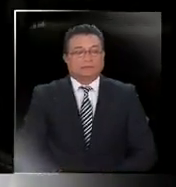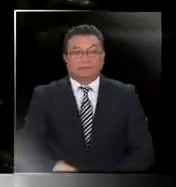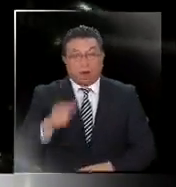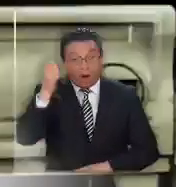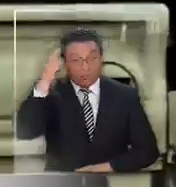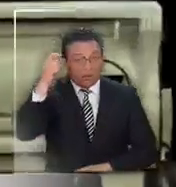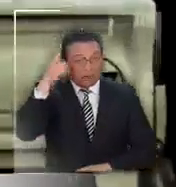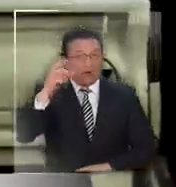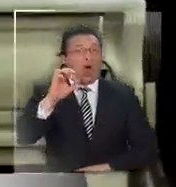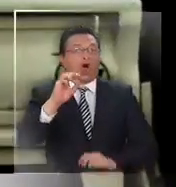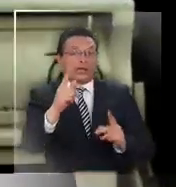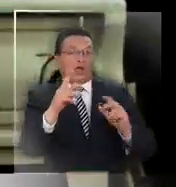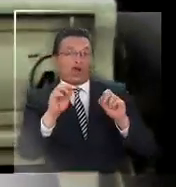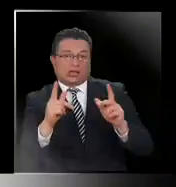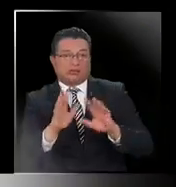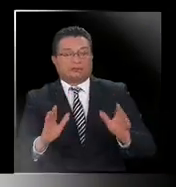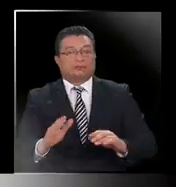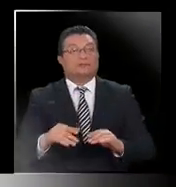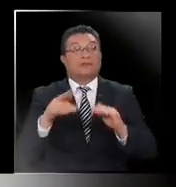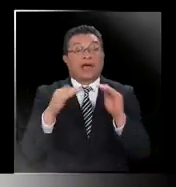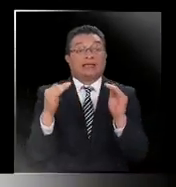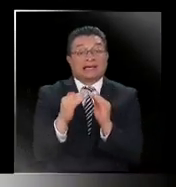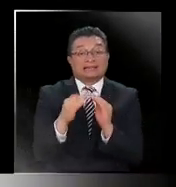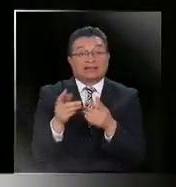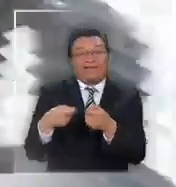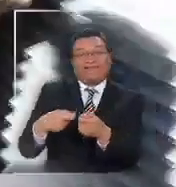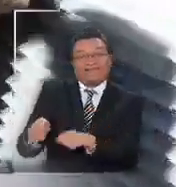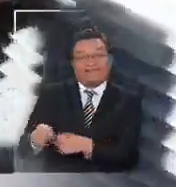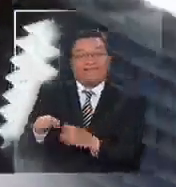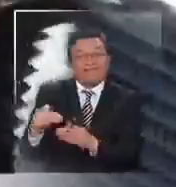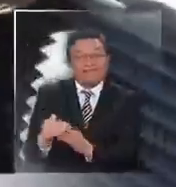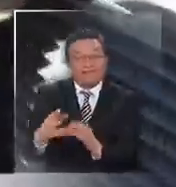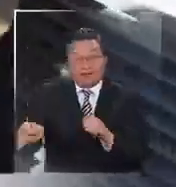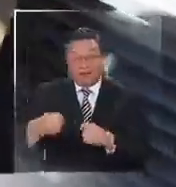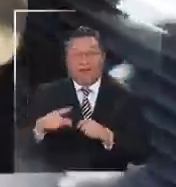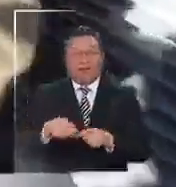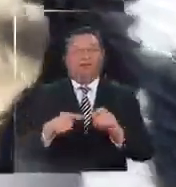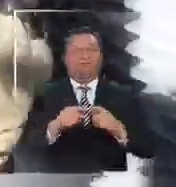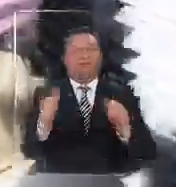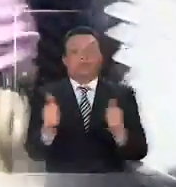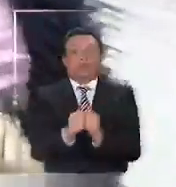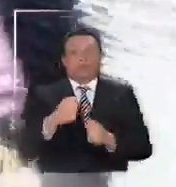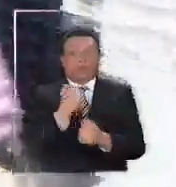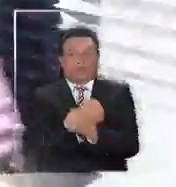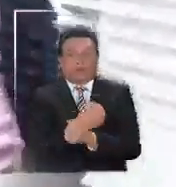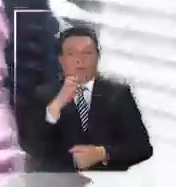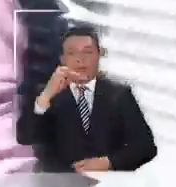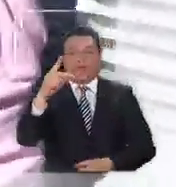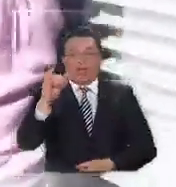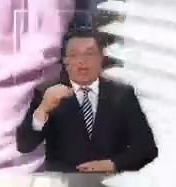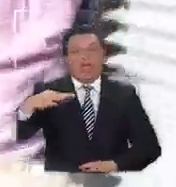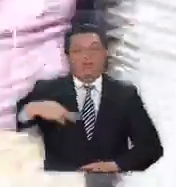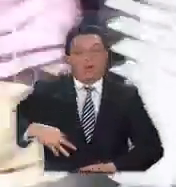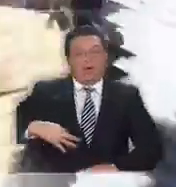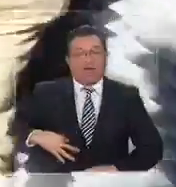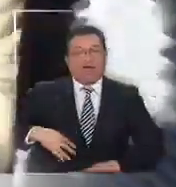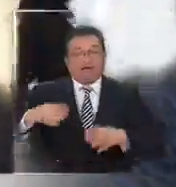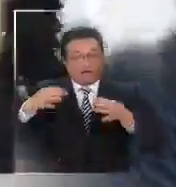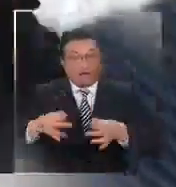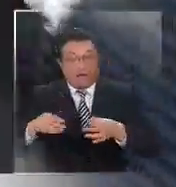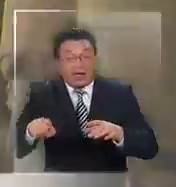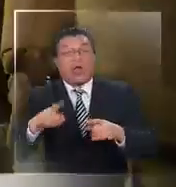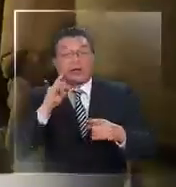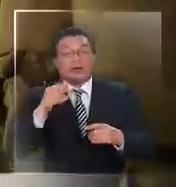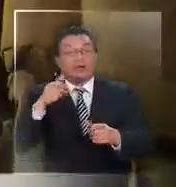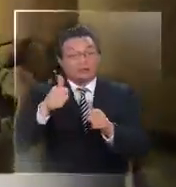Comprendido. Son los cazambulantes de Providencia, personal conjunto de carabineros, la PDI, Seguridad Ciudadana y Fiscalización